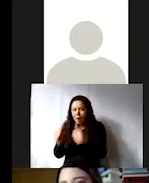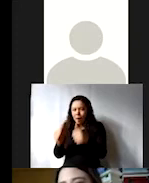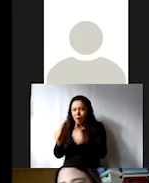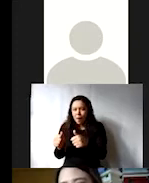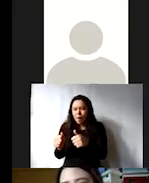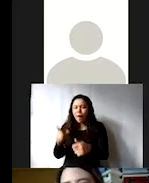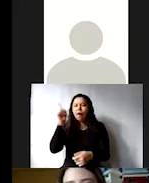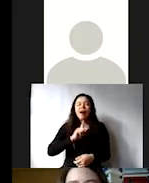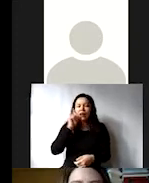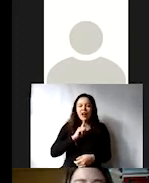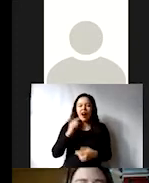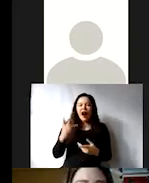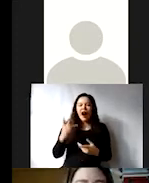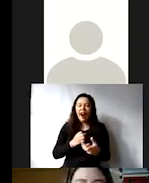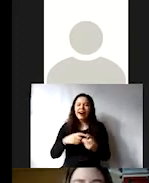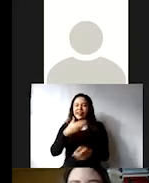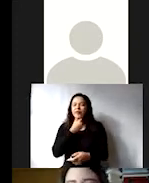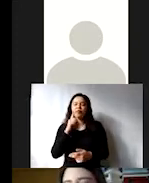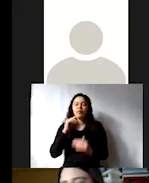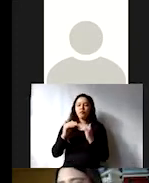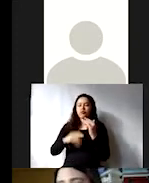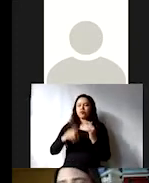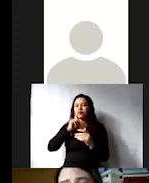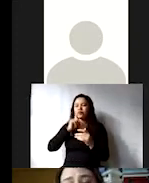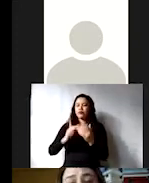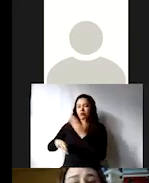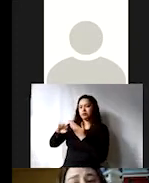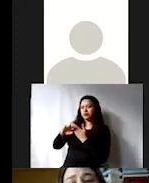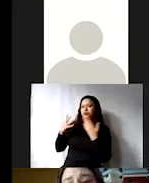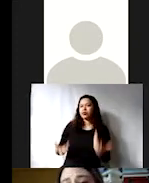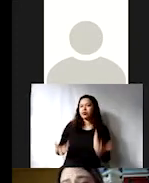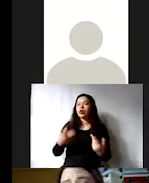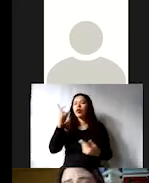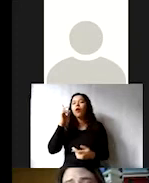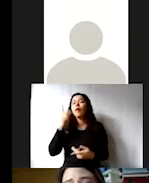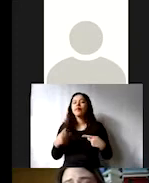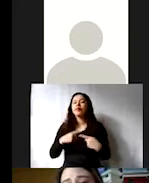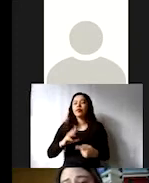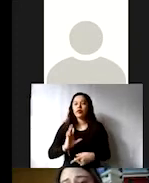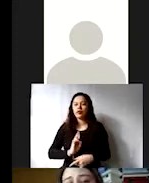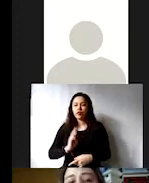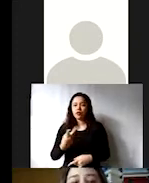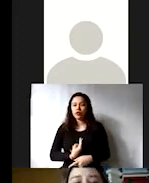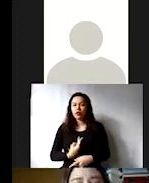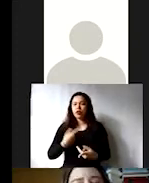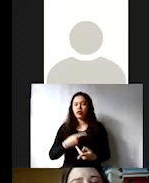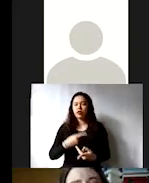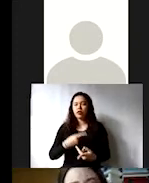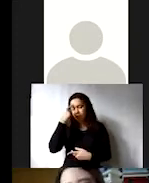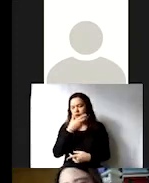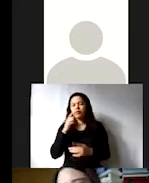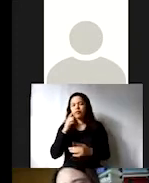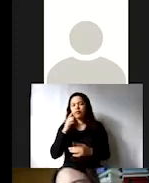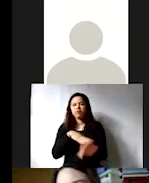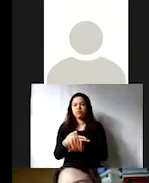apoyar a mujeres que han sufrido de violencia de género o a personas trans que han sufrido de violencia de género. Y si nos recordamos